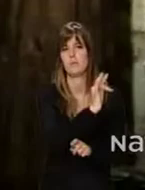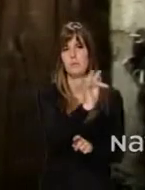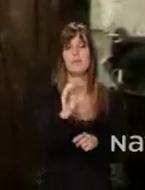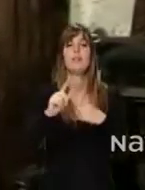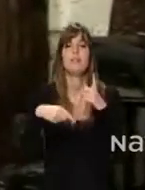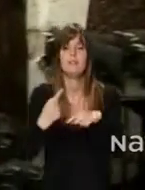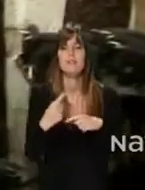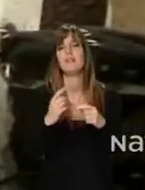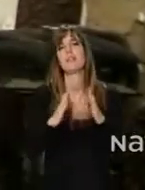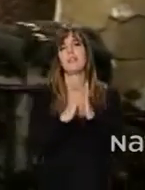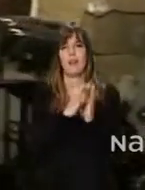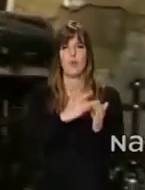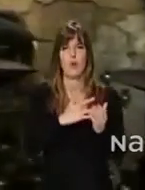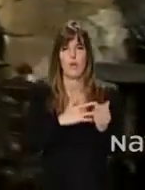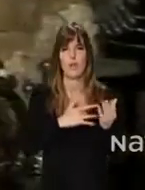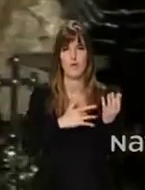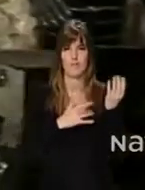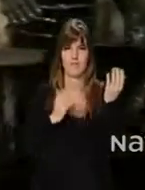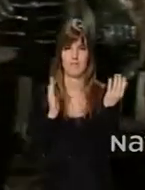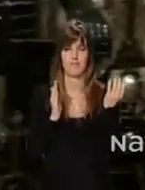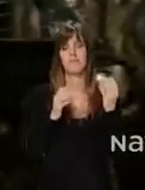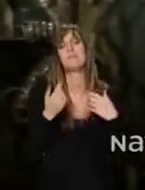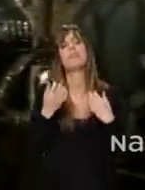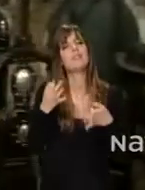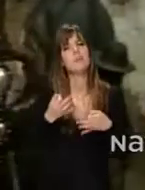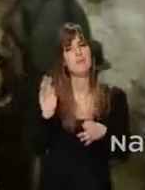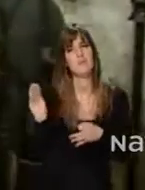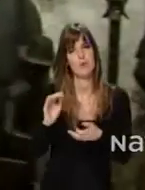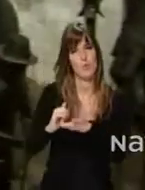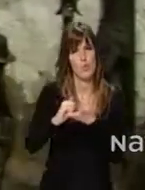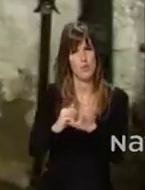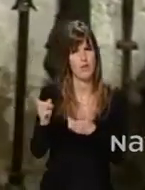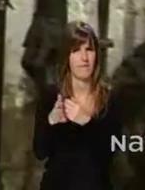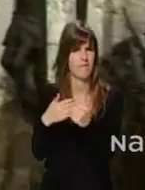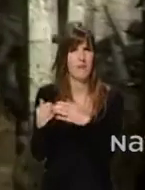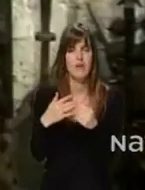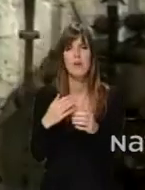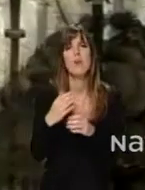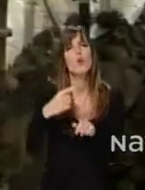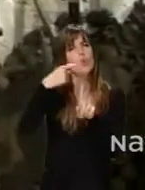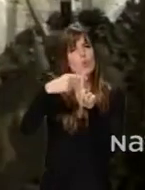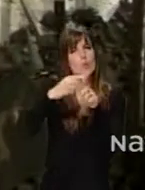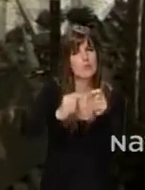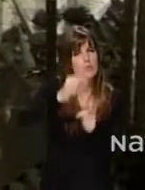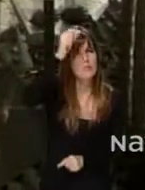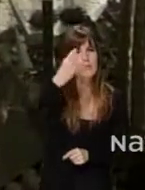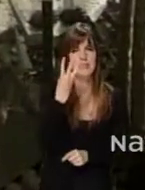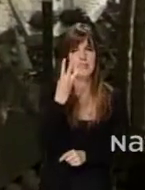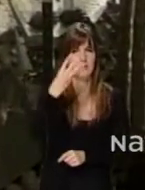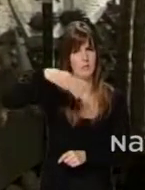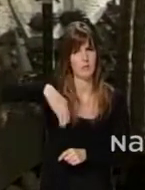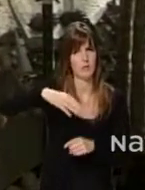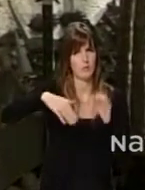Corazón. Y entonces todos les encargaba a Simón. Y le han hecho un montón, las cruces de 3 metros y pico,